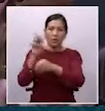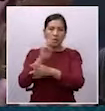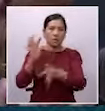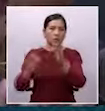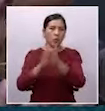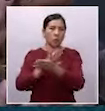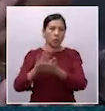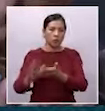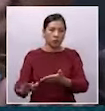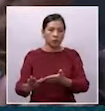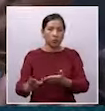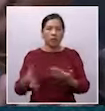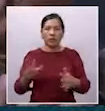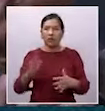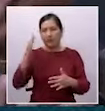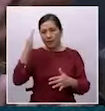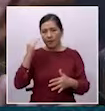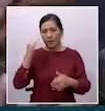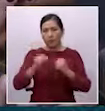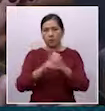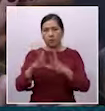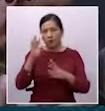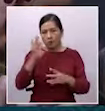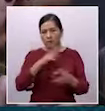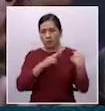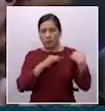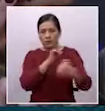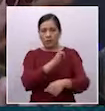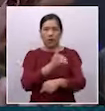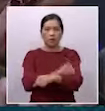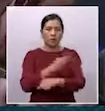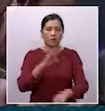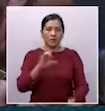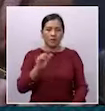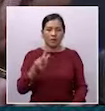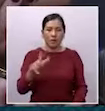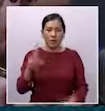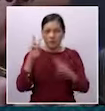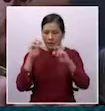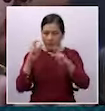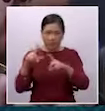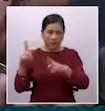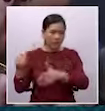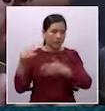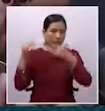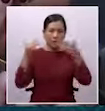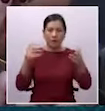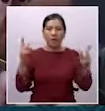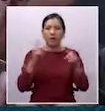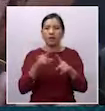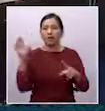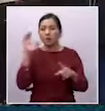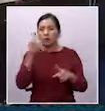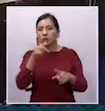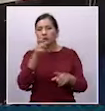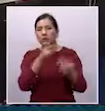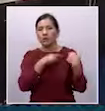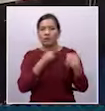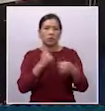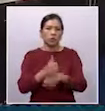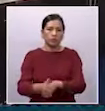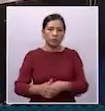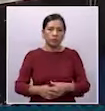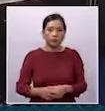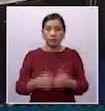al Ministerio Público a la cabeza del Fiscal General para iniciar procesos de investigación hasta encontrar con los culpables.